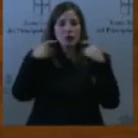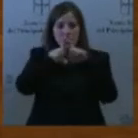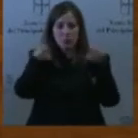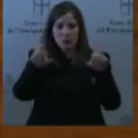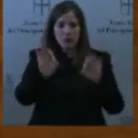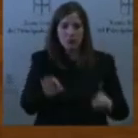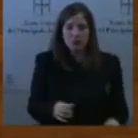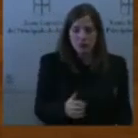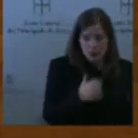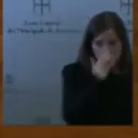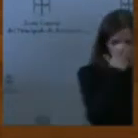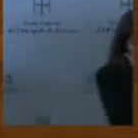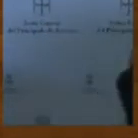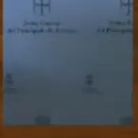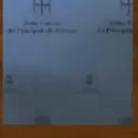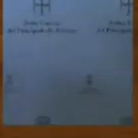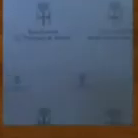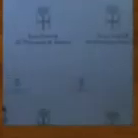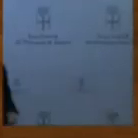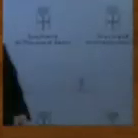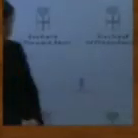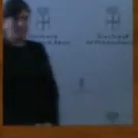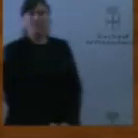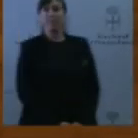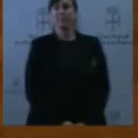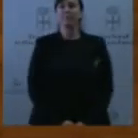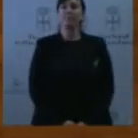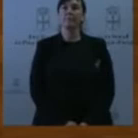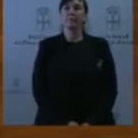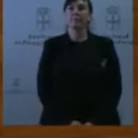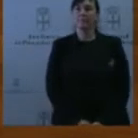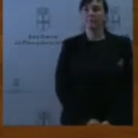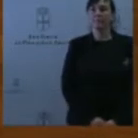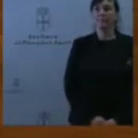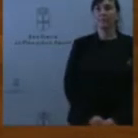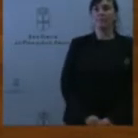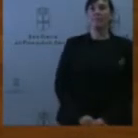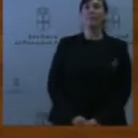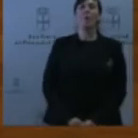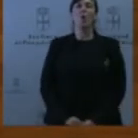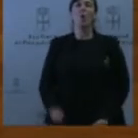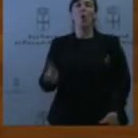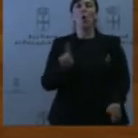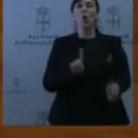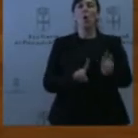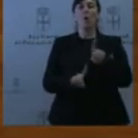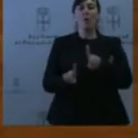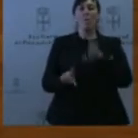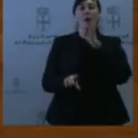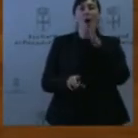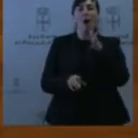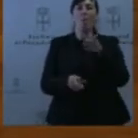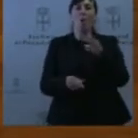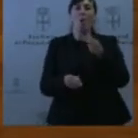una derivada política que ya estamos hablando del uso que se hace del dinero público de todos los asturianos y